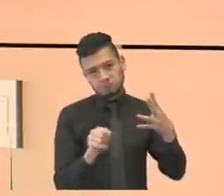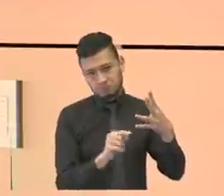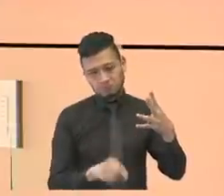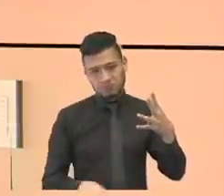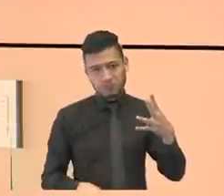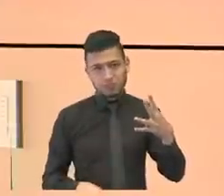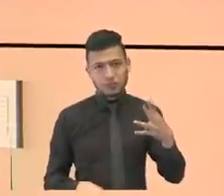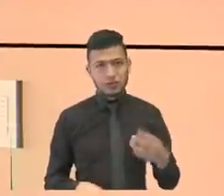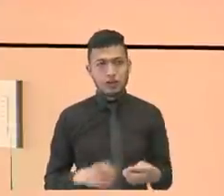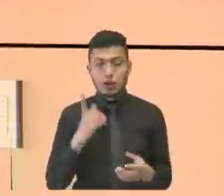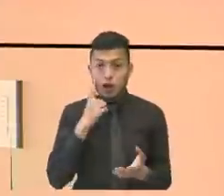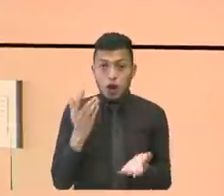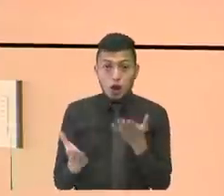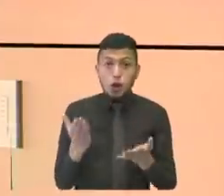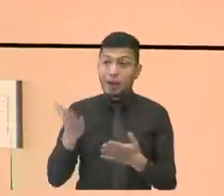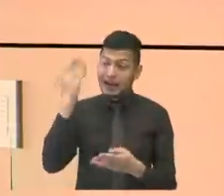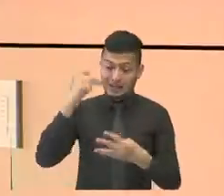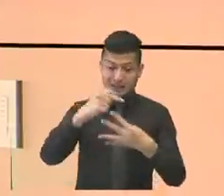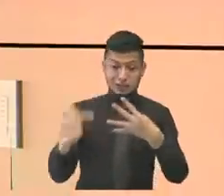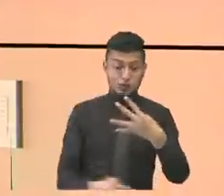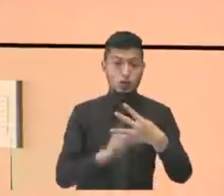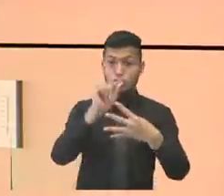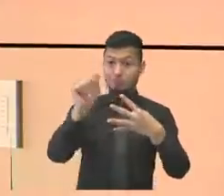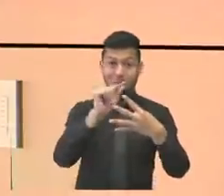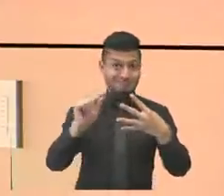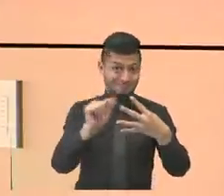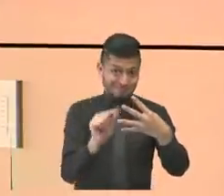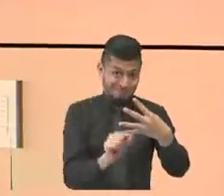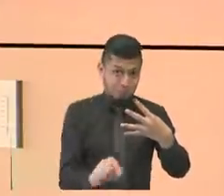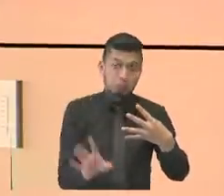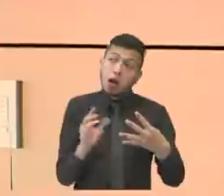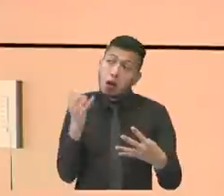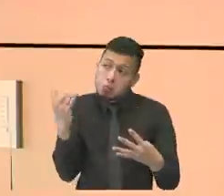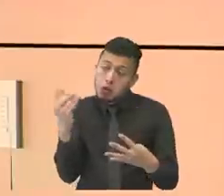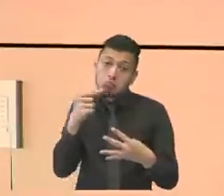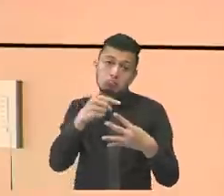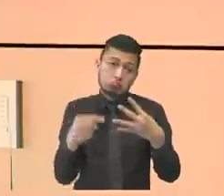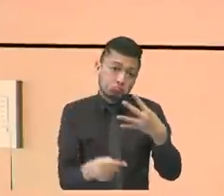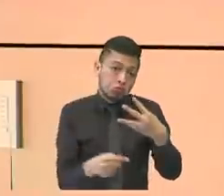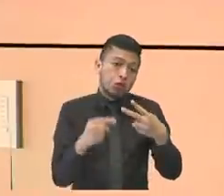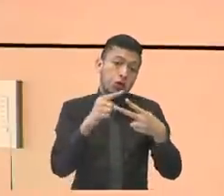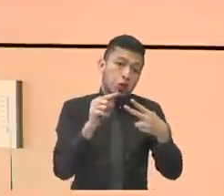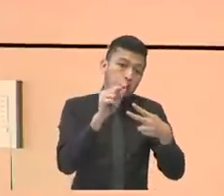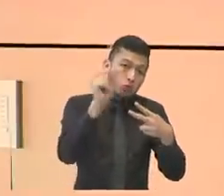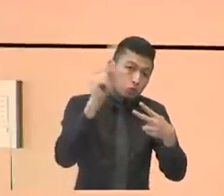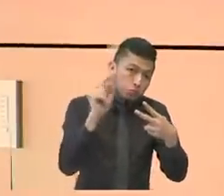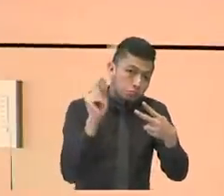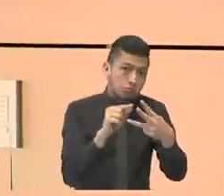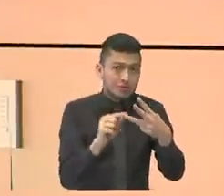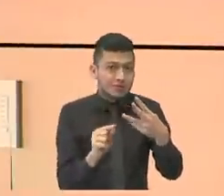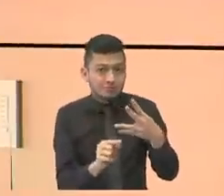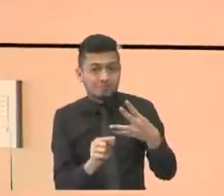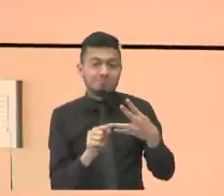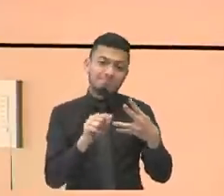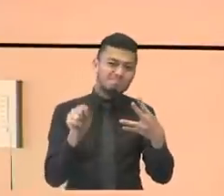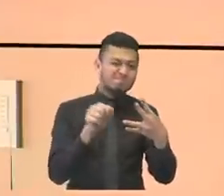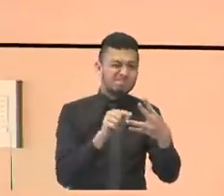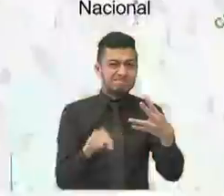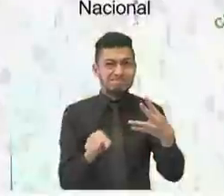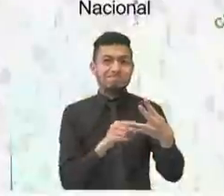con las opciones anteriores, que no cumplían con ninguno de los 4, pues este por lo menos ya cumple en 2. Claramente mucha mejor opción.